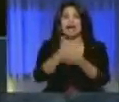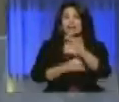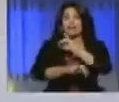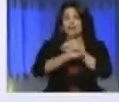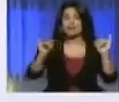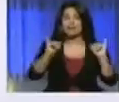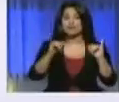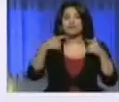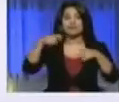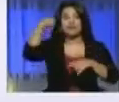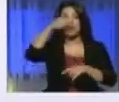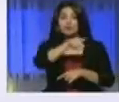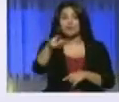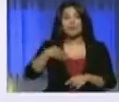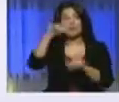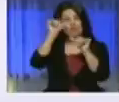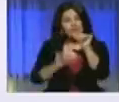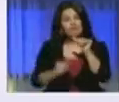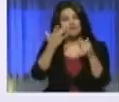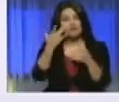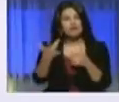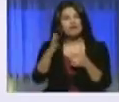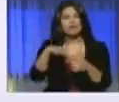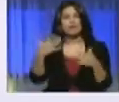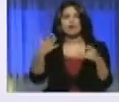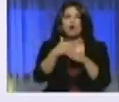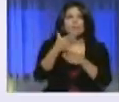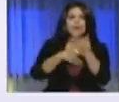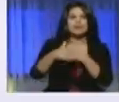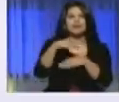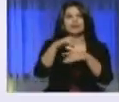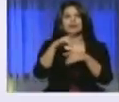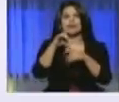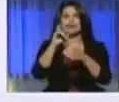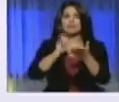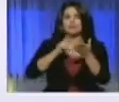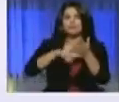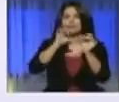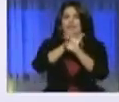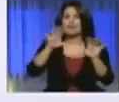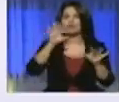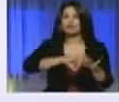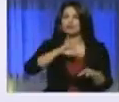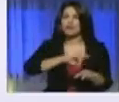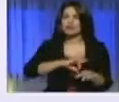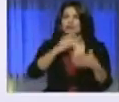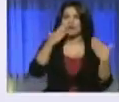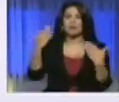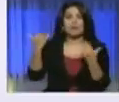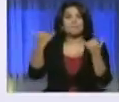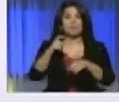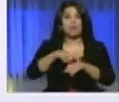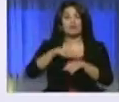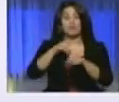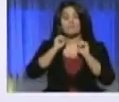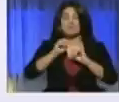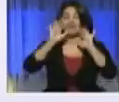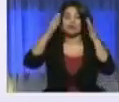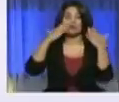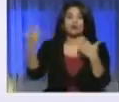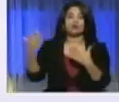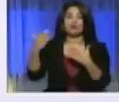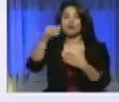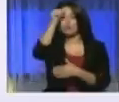que ustedes puedan disfrutar y podamos compartir por las redes sociales este momento maravilloso del